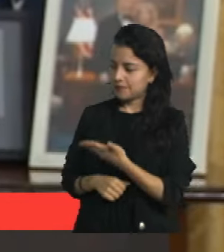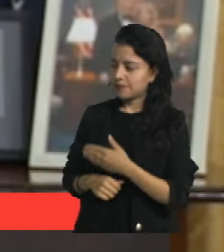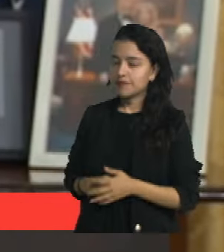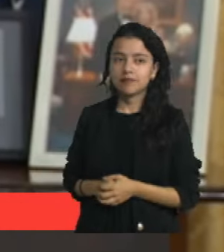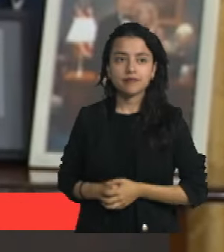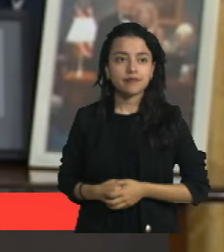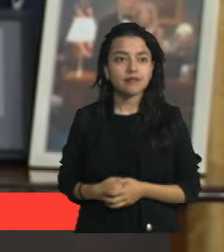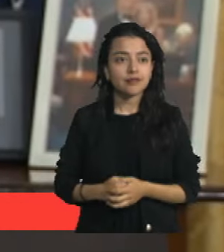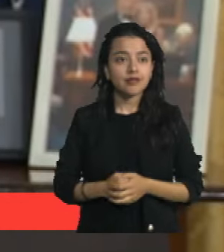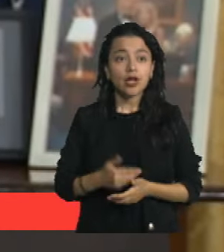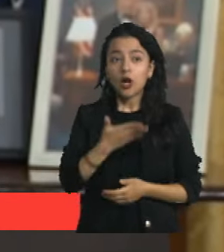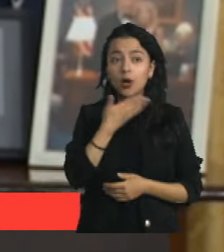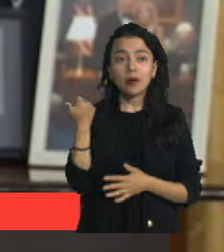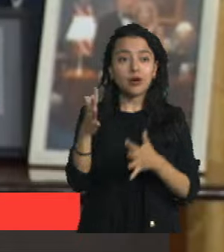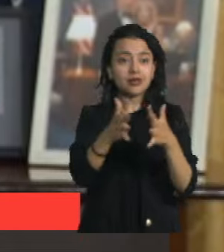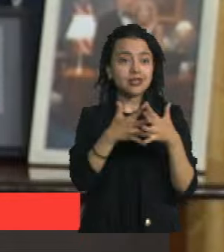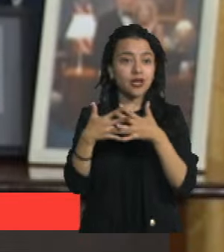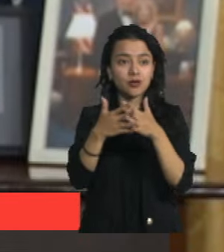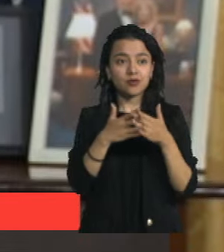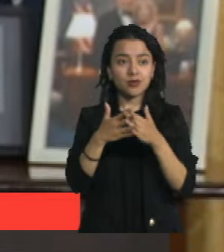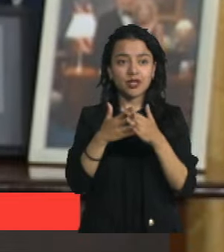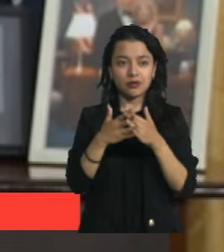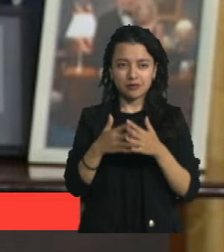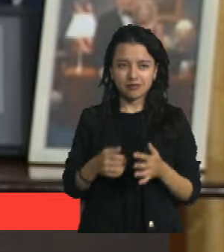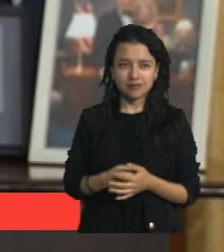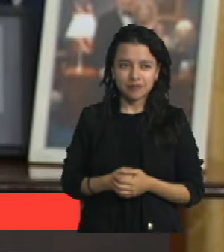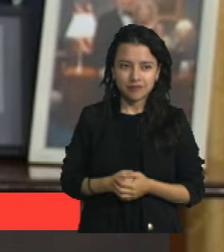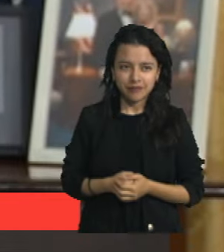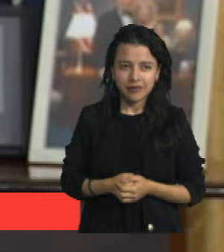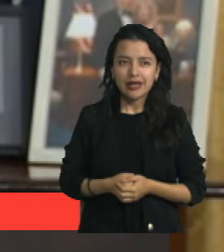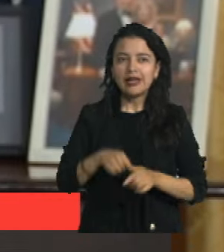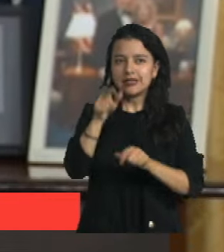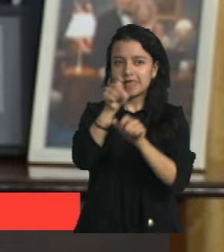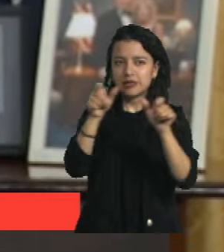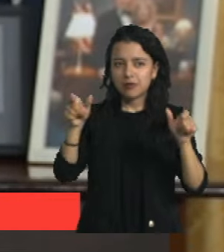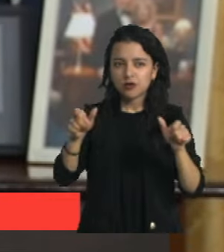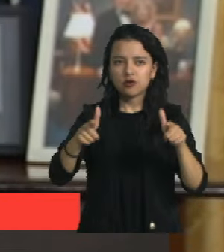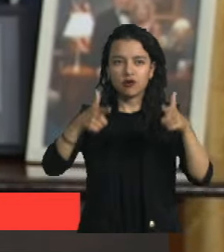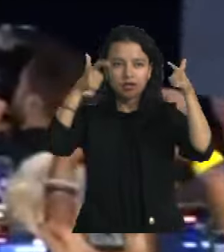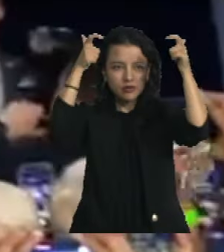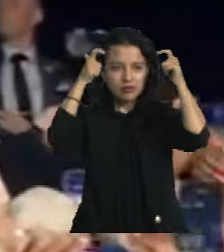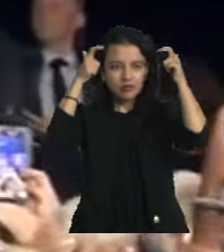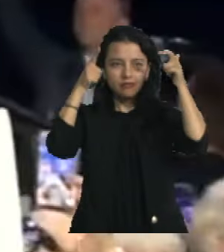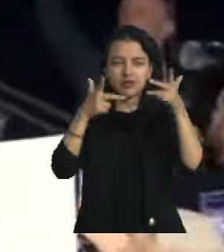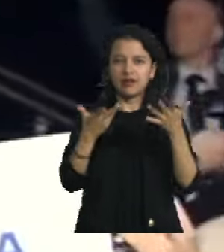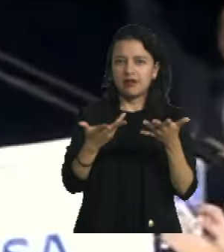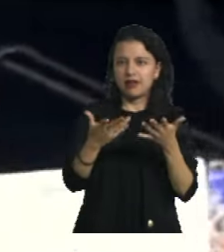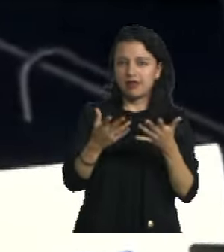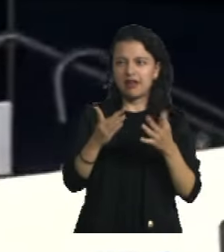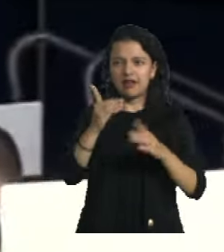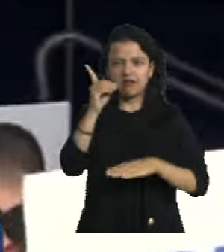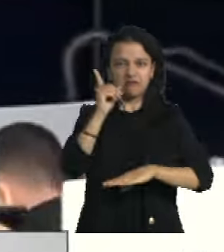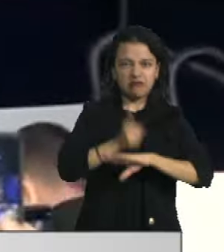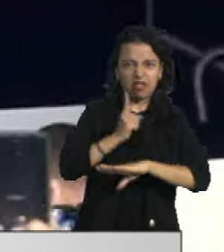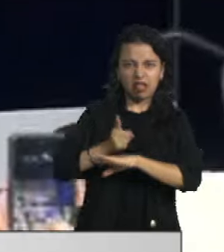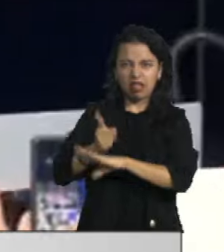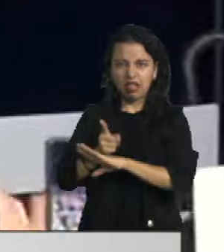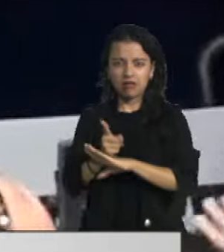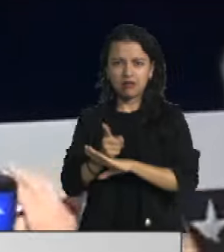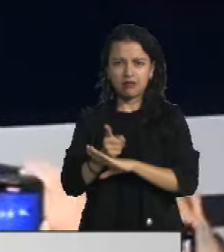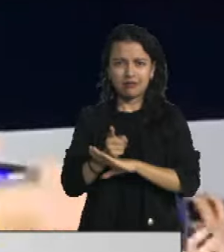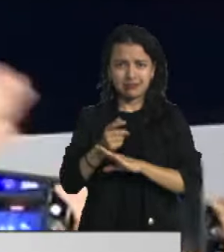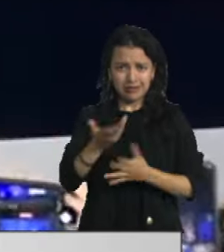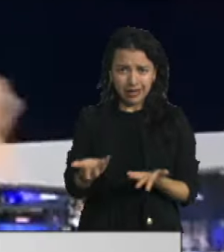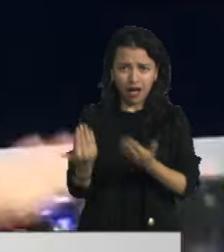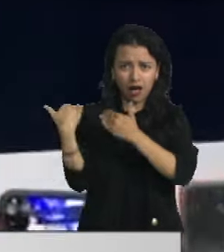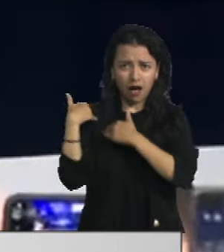America is here. Kings and dictators do not rule. The people do. Biden también reiteró su respaldo a